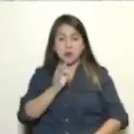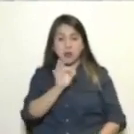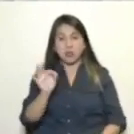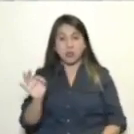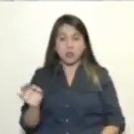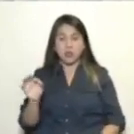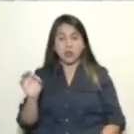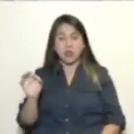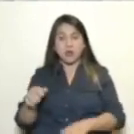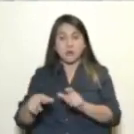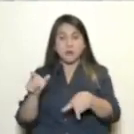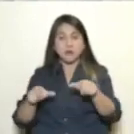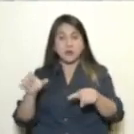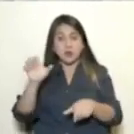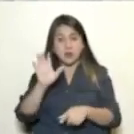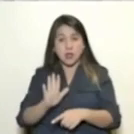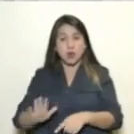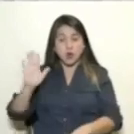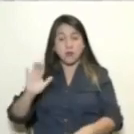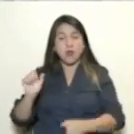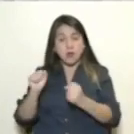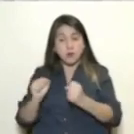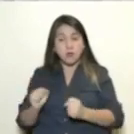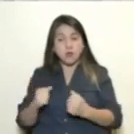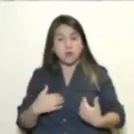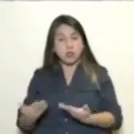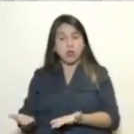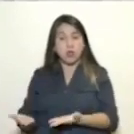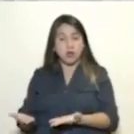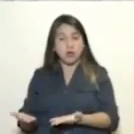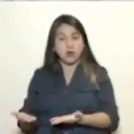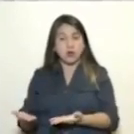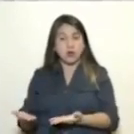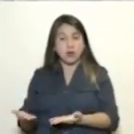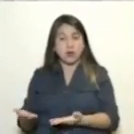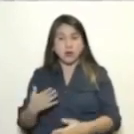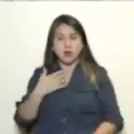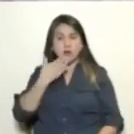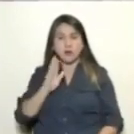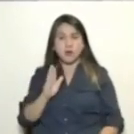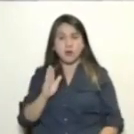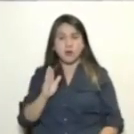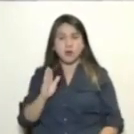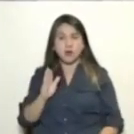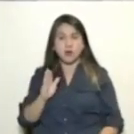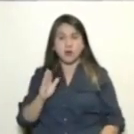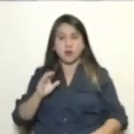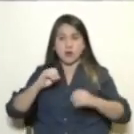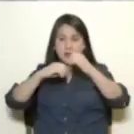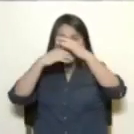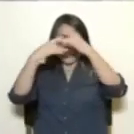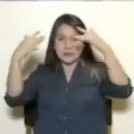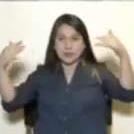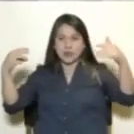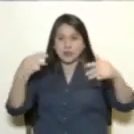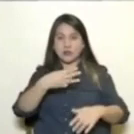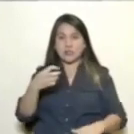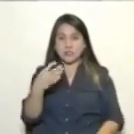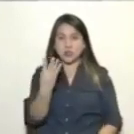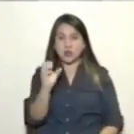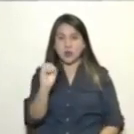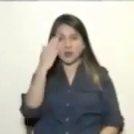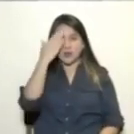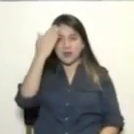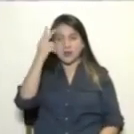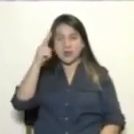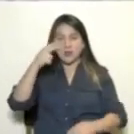a los europeos que nosotros le podíamos dar algo, lo mejor de todo, el cielo. 340 días de